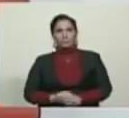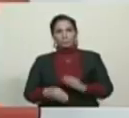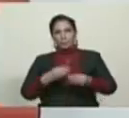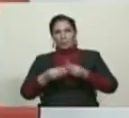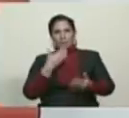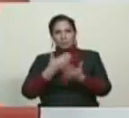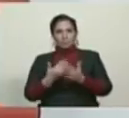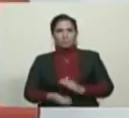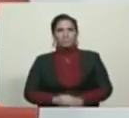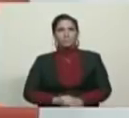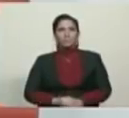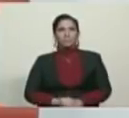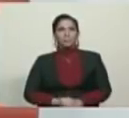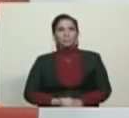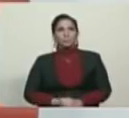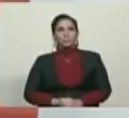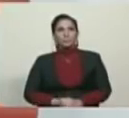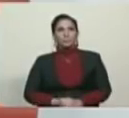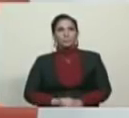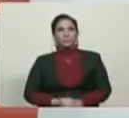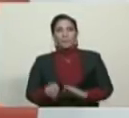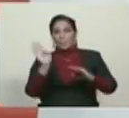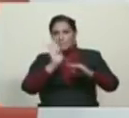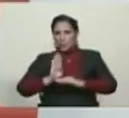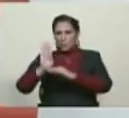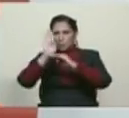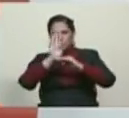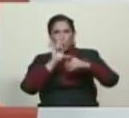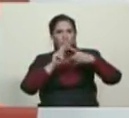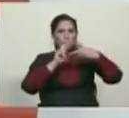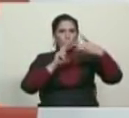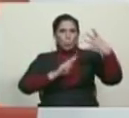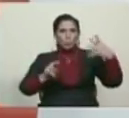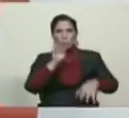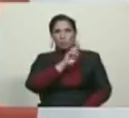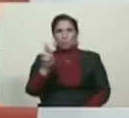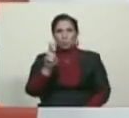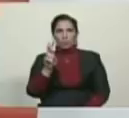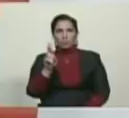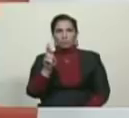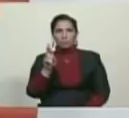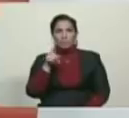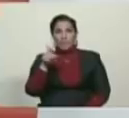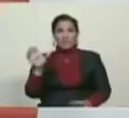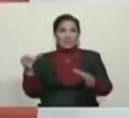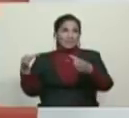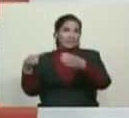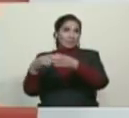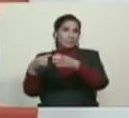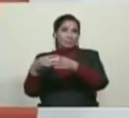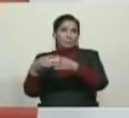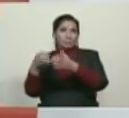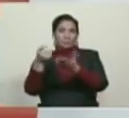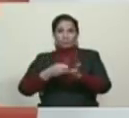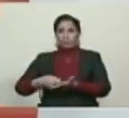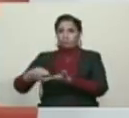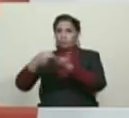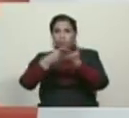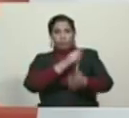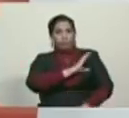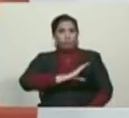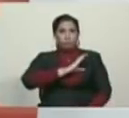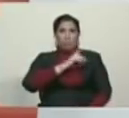Gracias, Eric. Mira, la protección de activos. Ese grupo de acreedores debe tener mucha